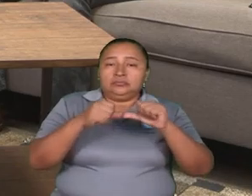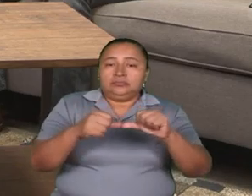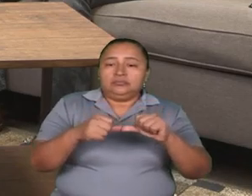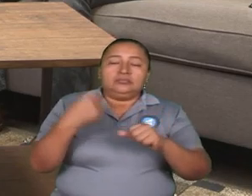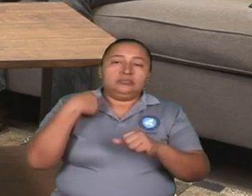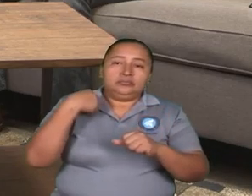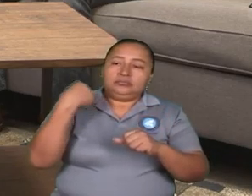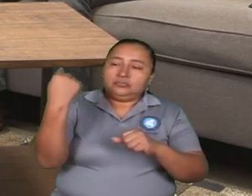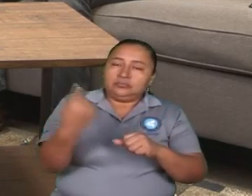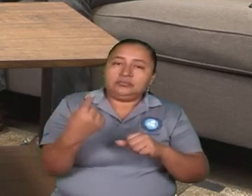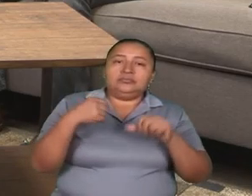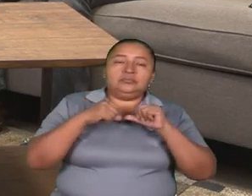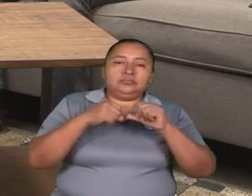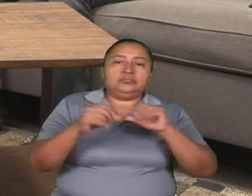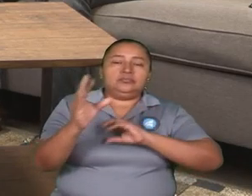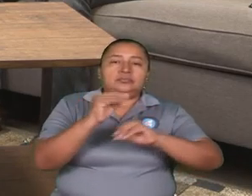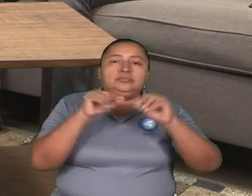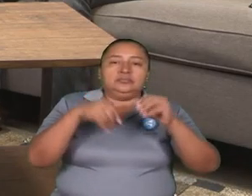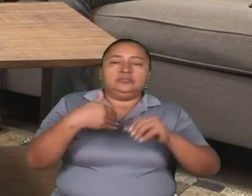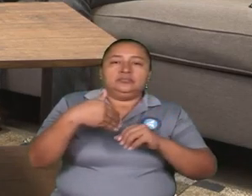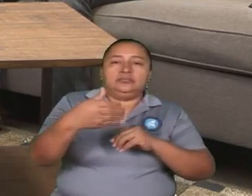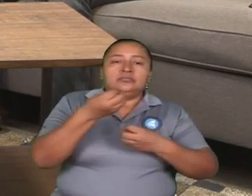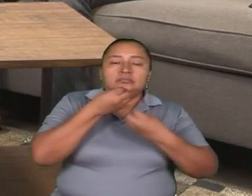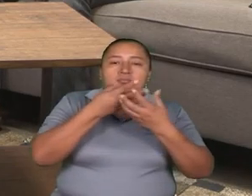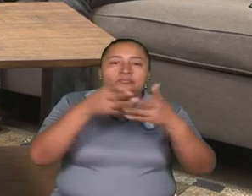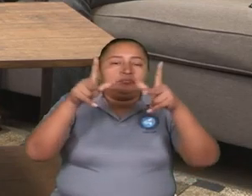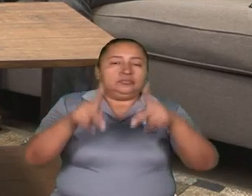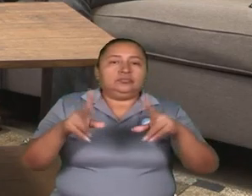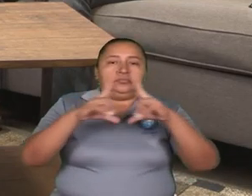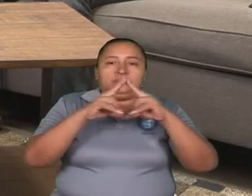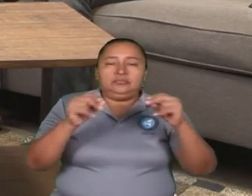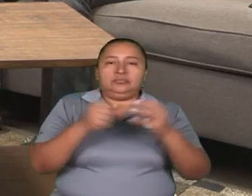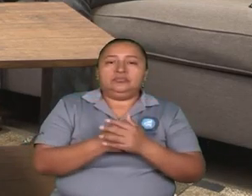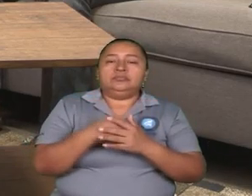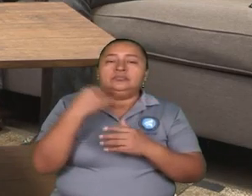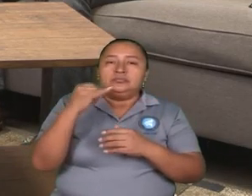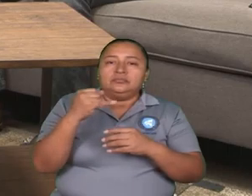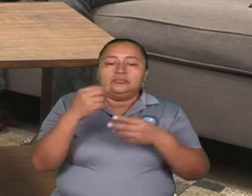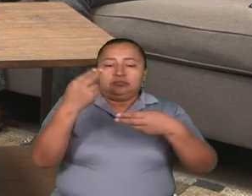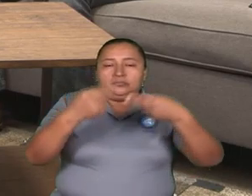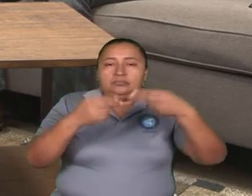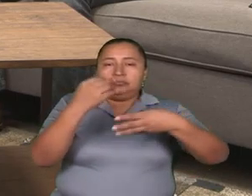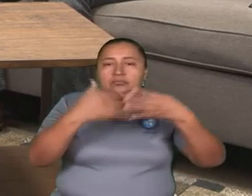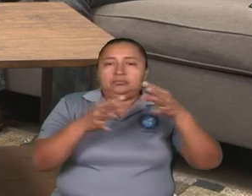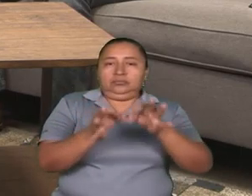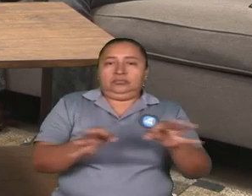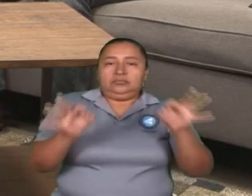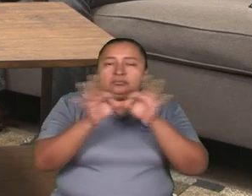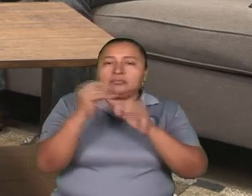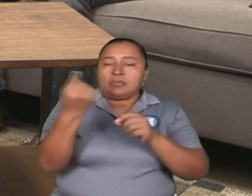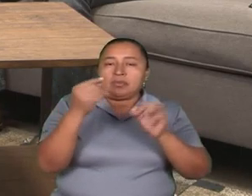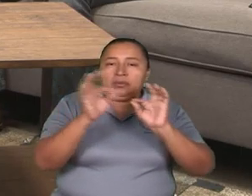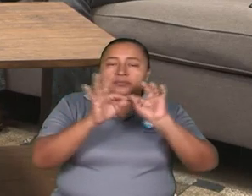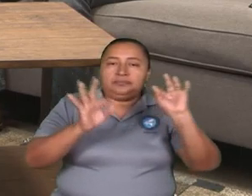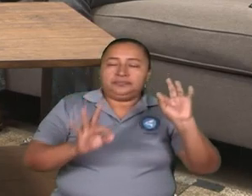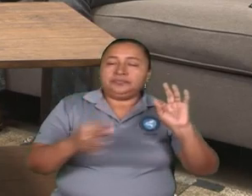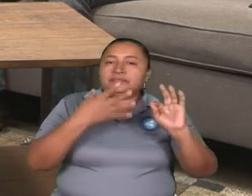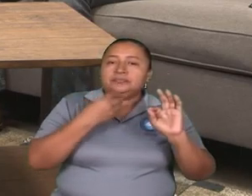pueden disfrutar toda la familia. Esa es la invitación, ya tenemos a los 17 finalistas